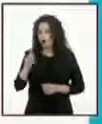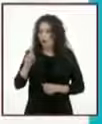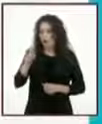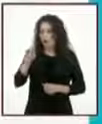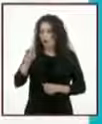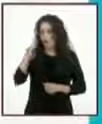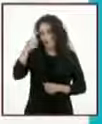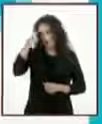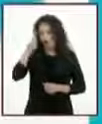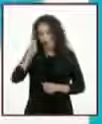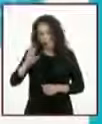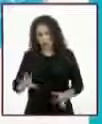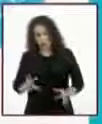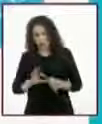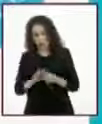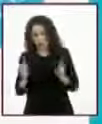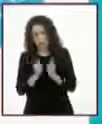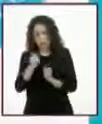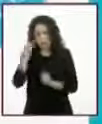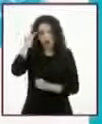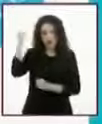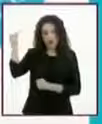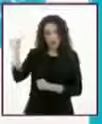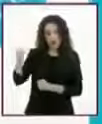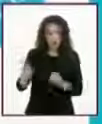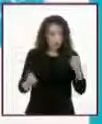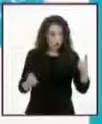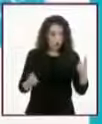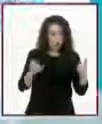o vincular una idea con otra en un texto.